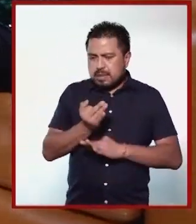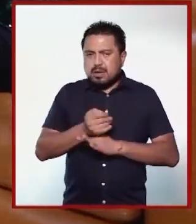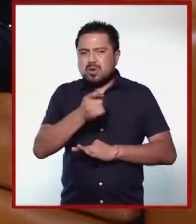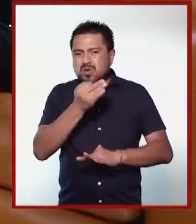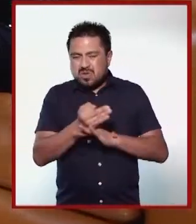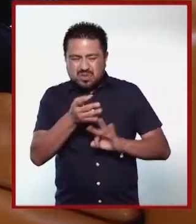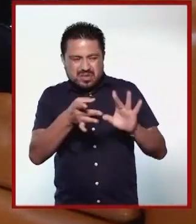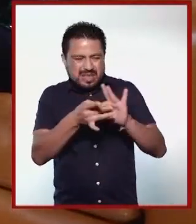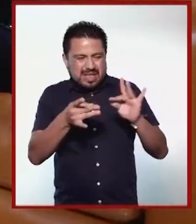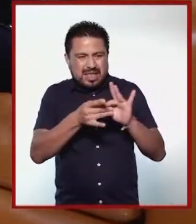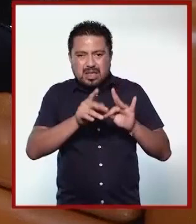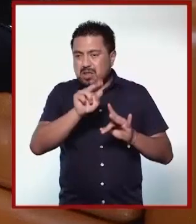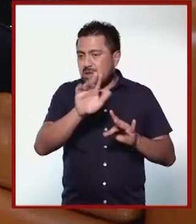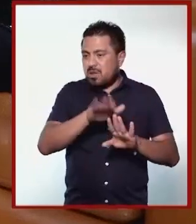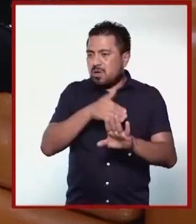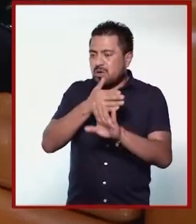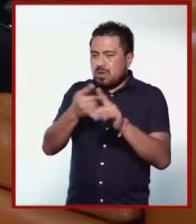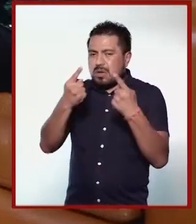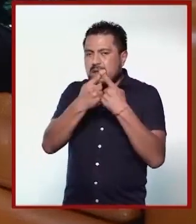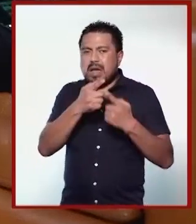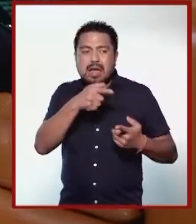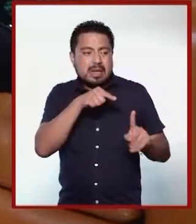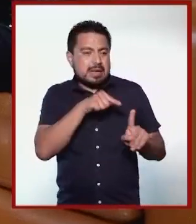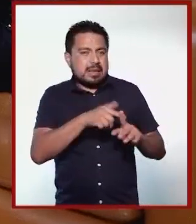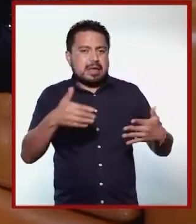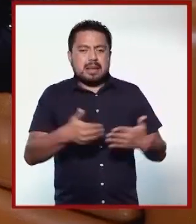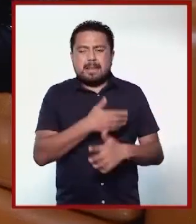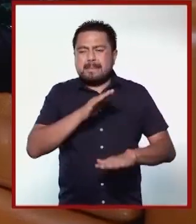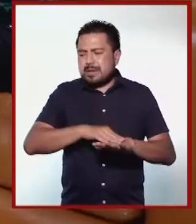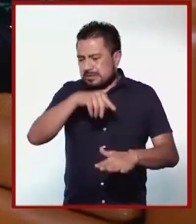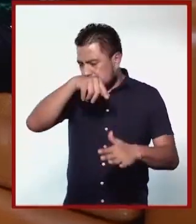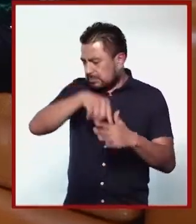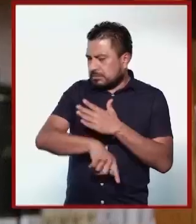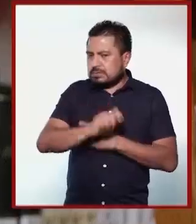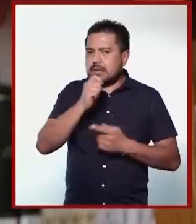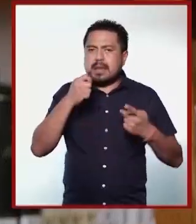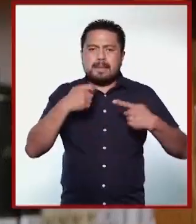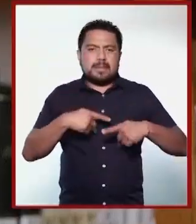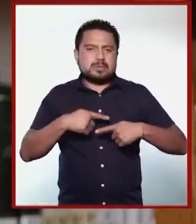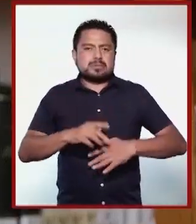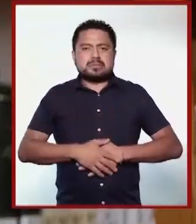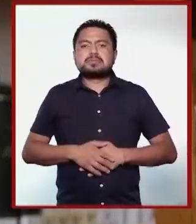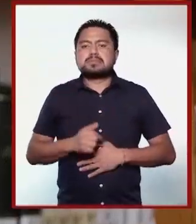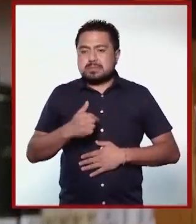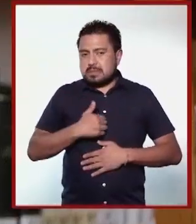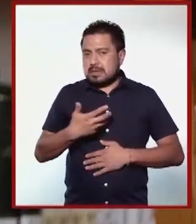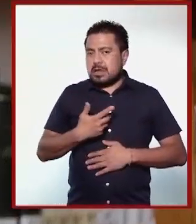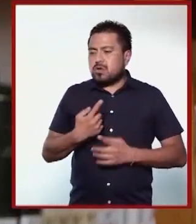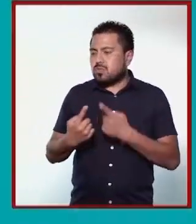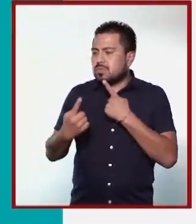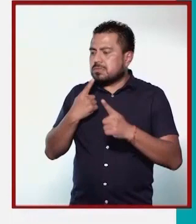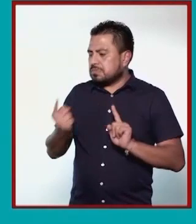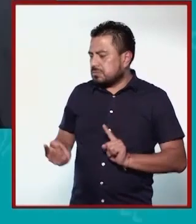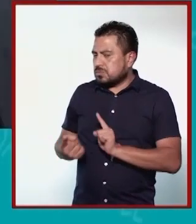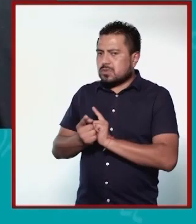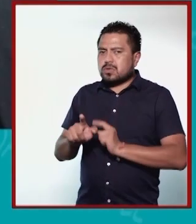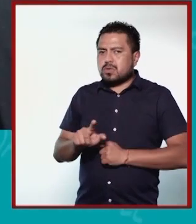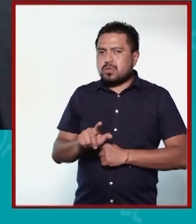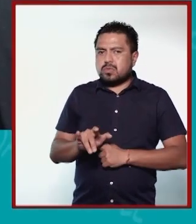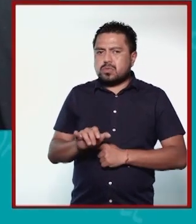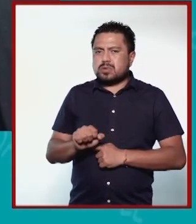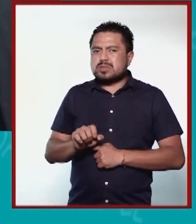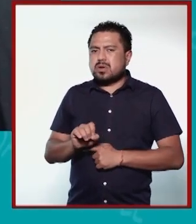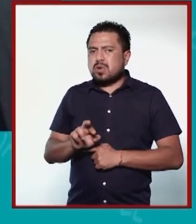estás diciendo que no, que al contrario, ¿no? Que esto nace desde lo más profundo de la persona. Tuve aquí un diálogo con Luis Orozco, que es un